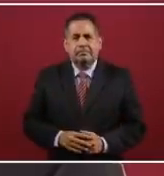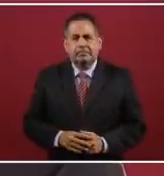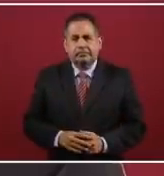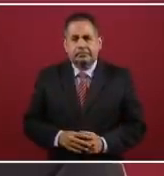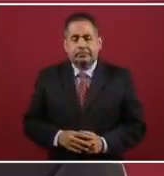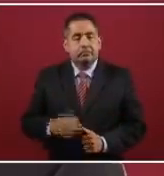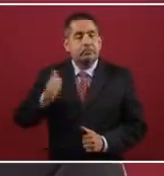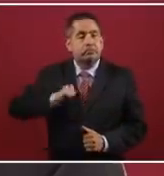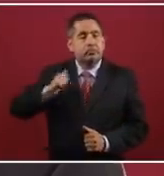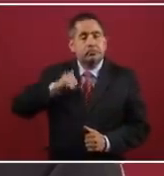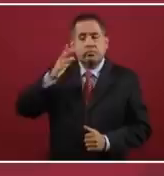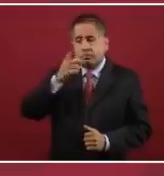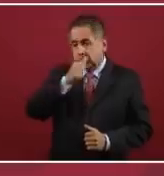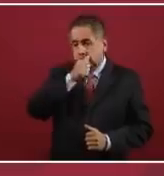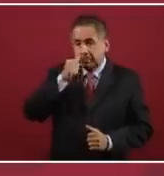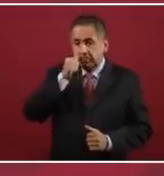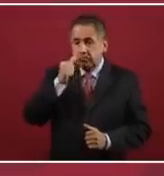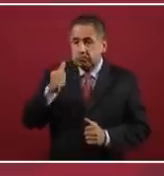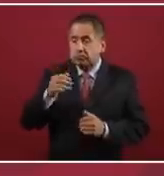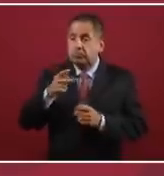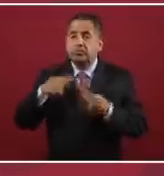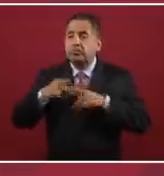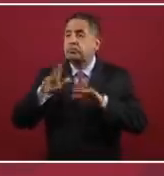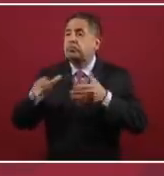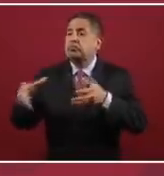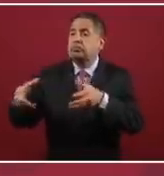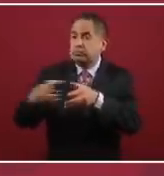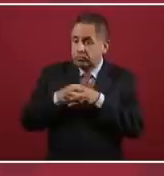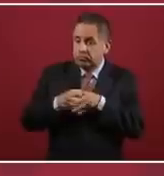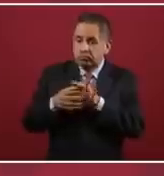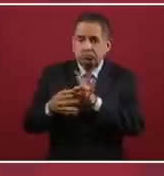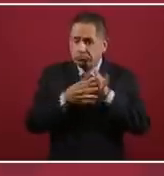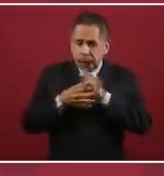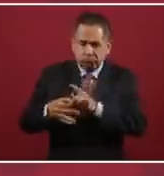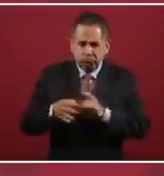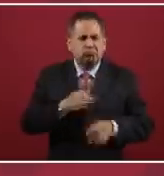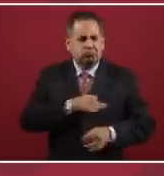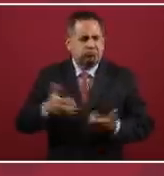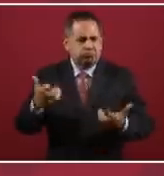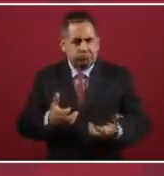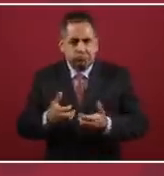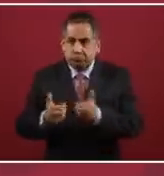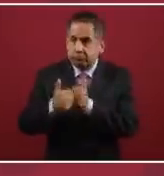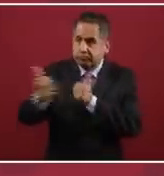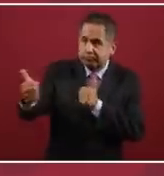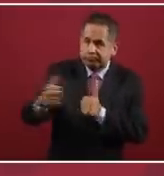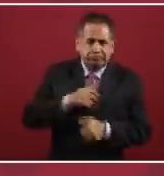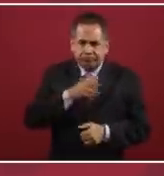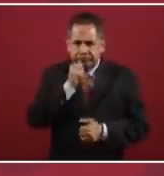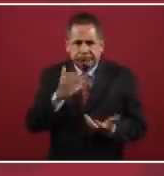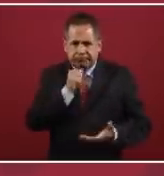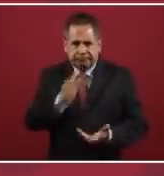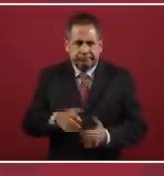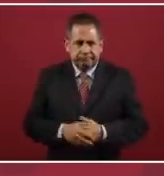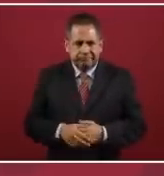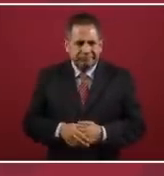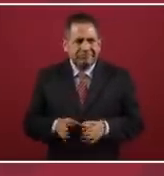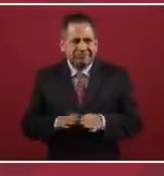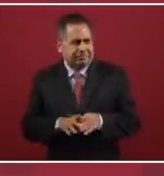Decía Juárez, con el pueblo todo, sin el pueblo nada. Entonces, ¿cómo un movimiento de